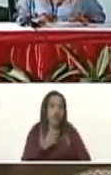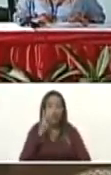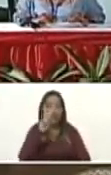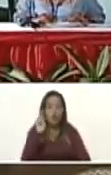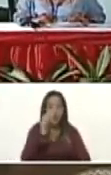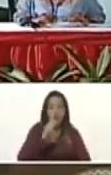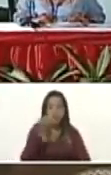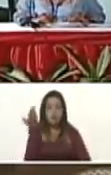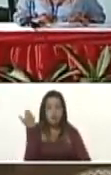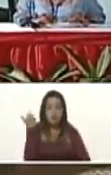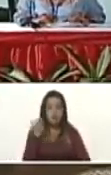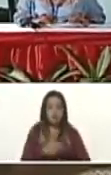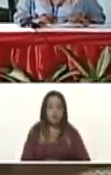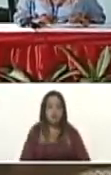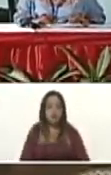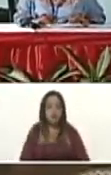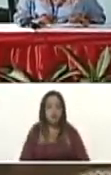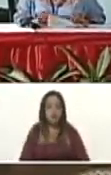meses.